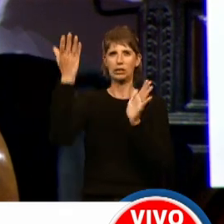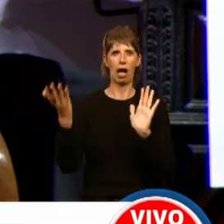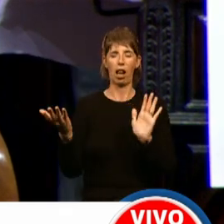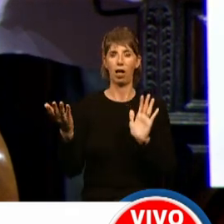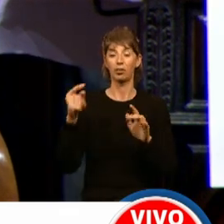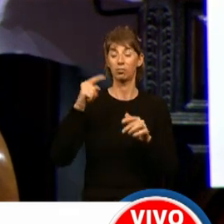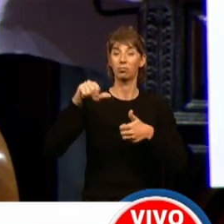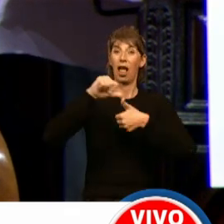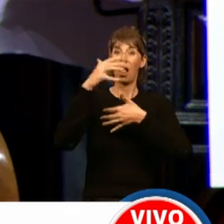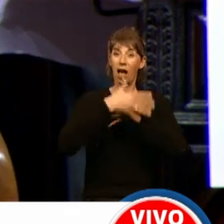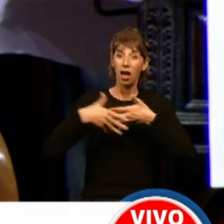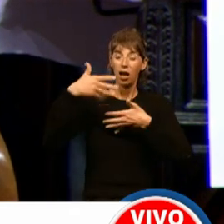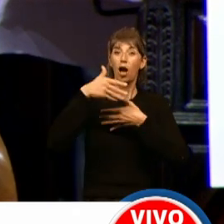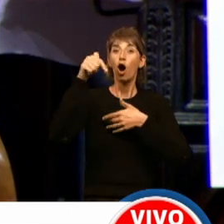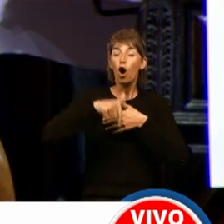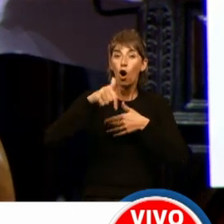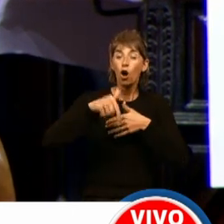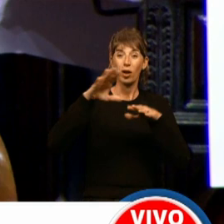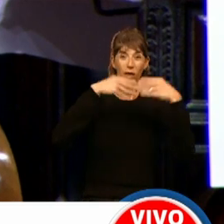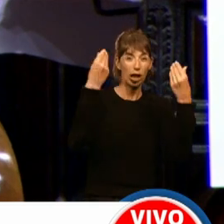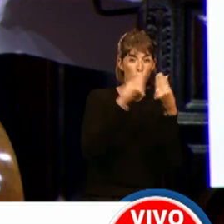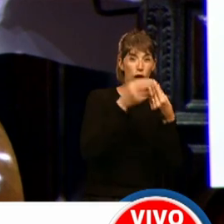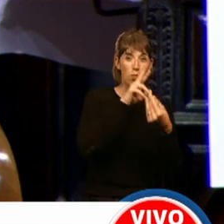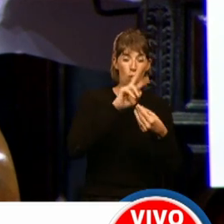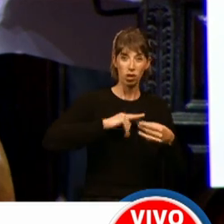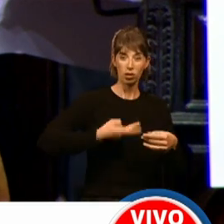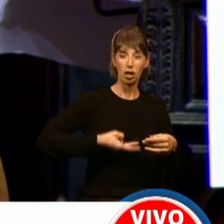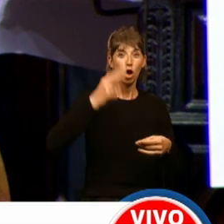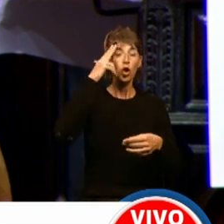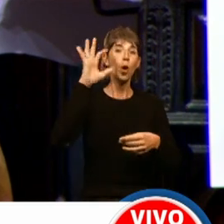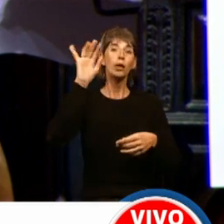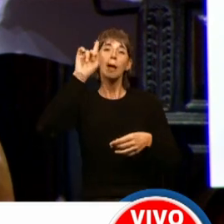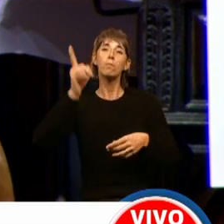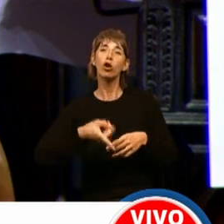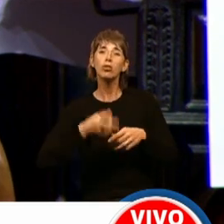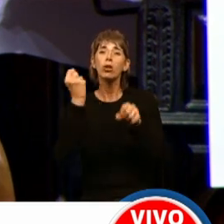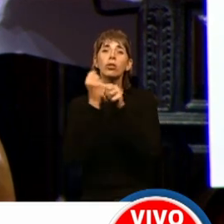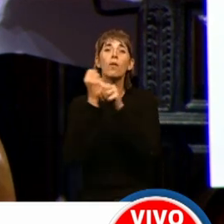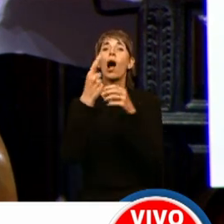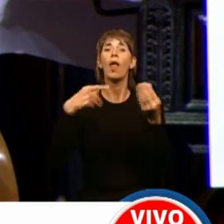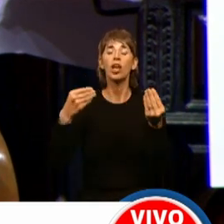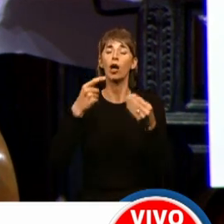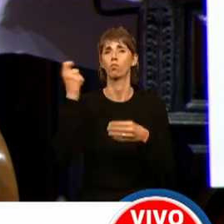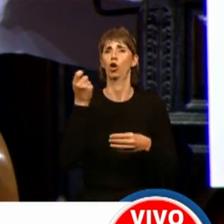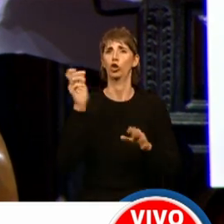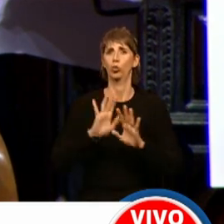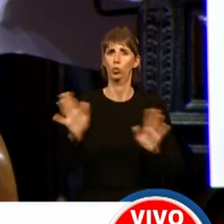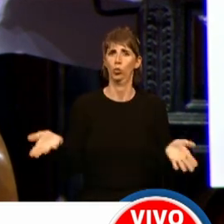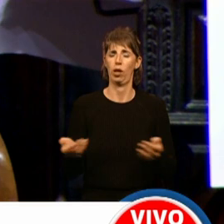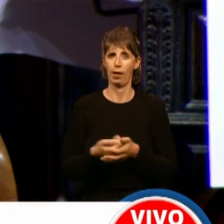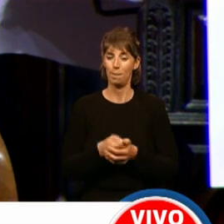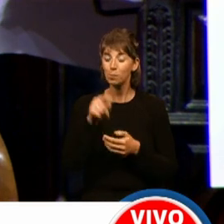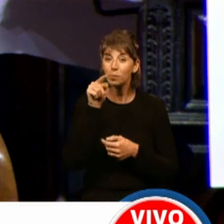latinoamérica hoy en día el 90% de las mujeres trans ejerce el trabajo sexual esto puede ser